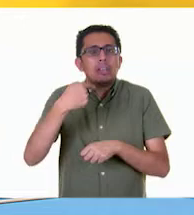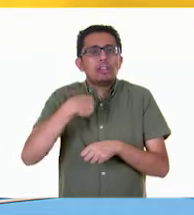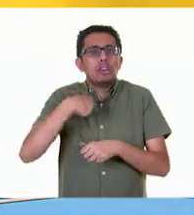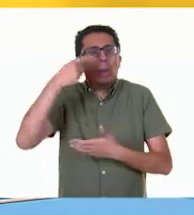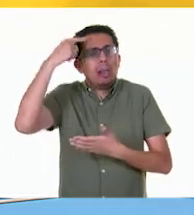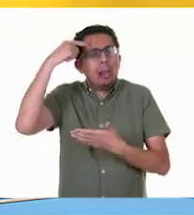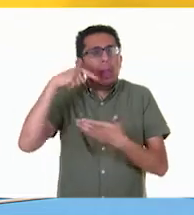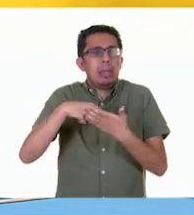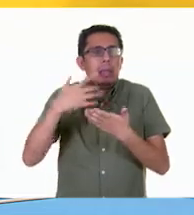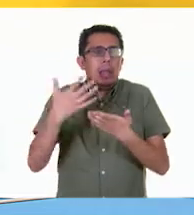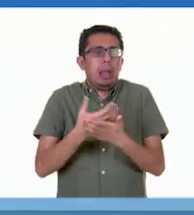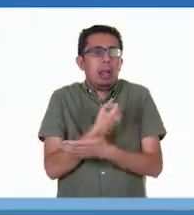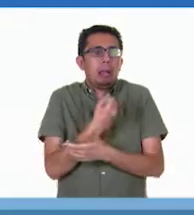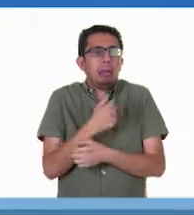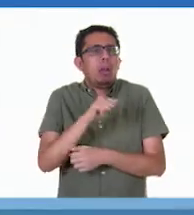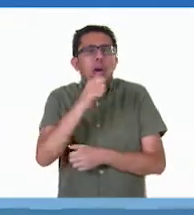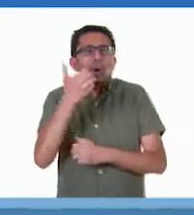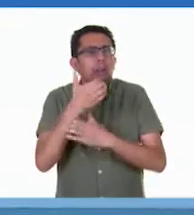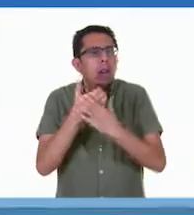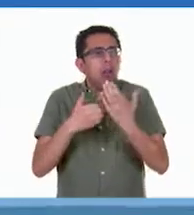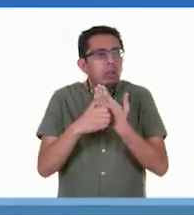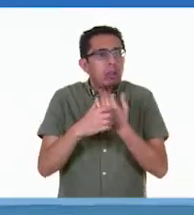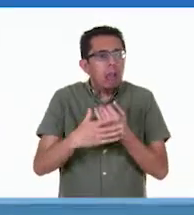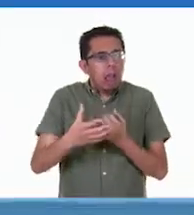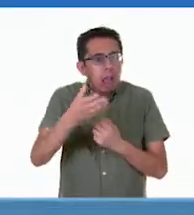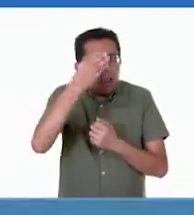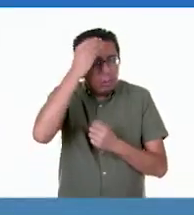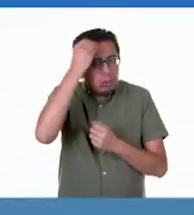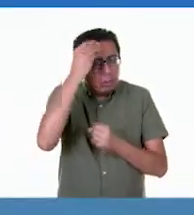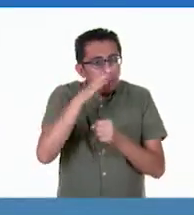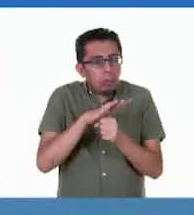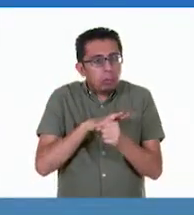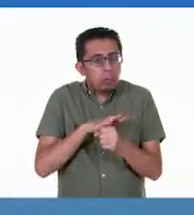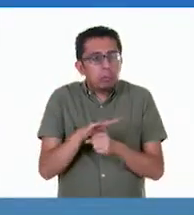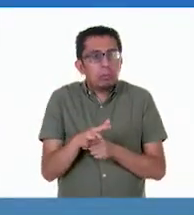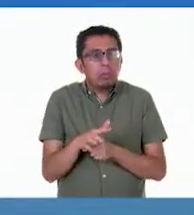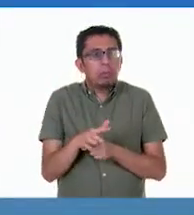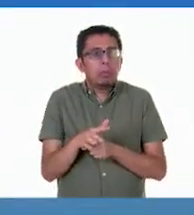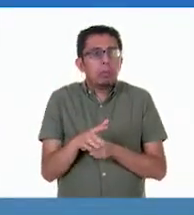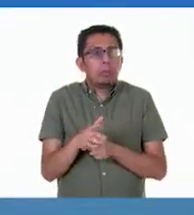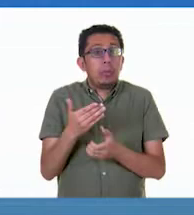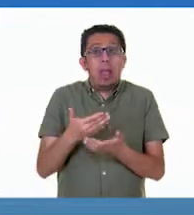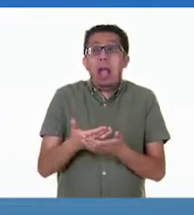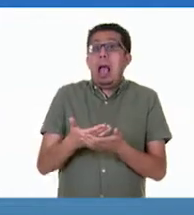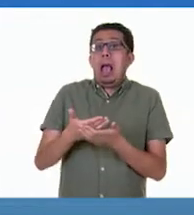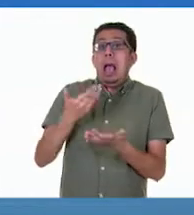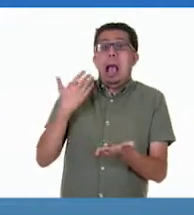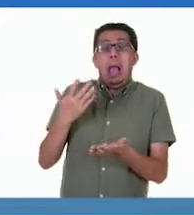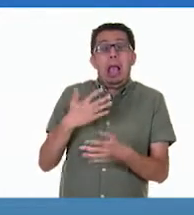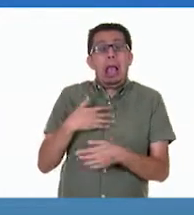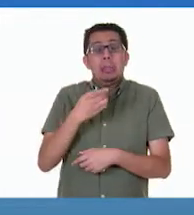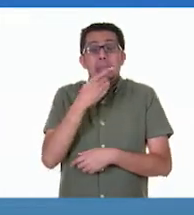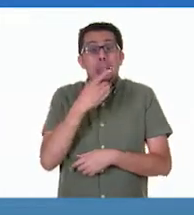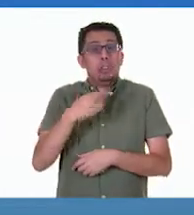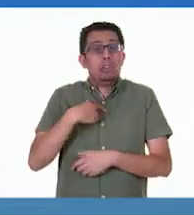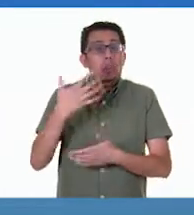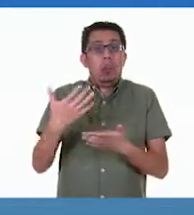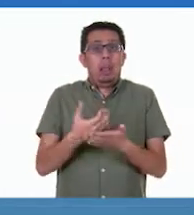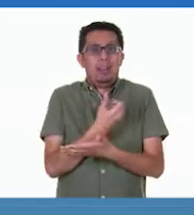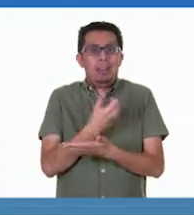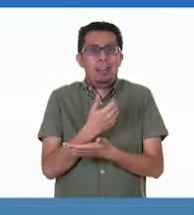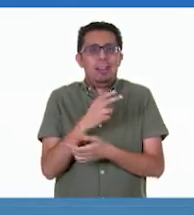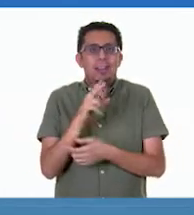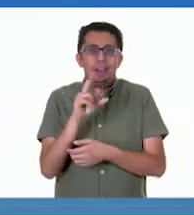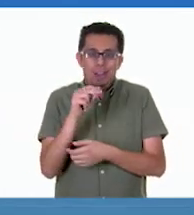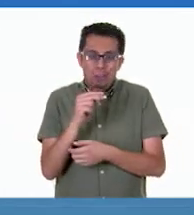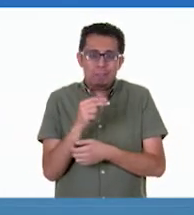cosa aprendiste, Tom? Pues, a no cantar victoria antes de tiempo. Y que